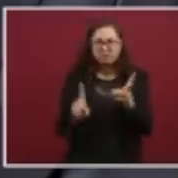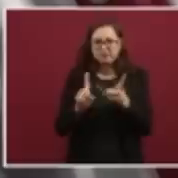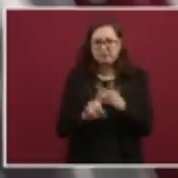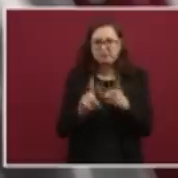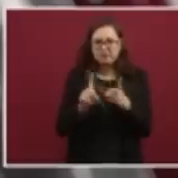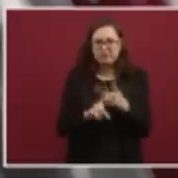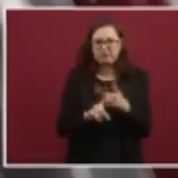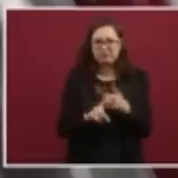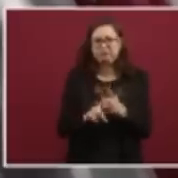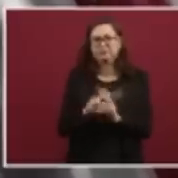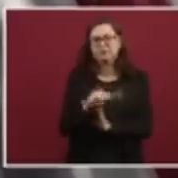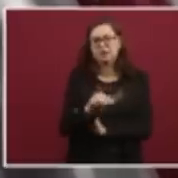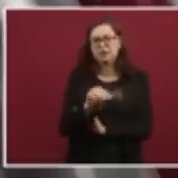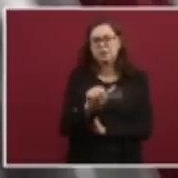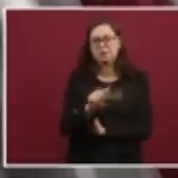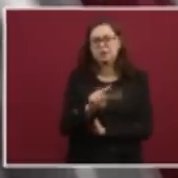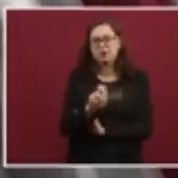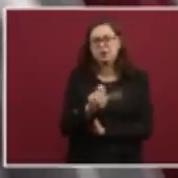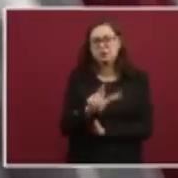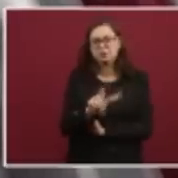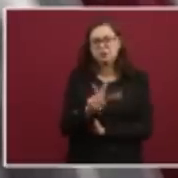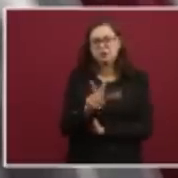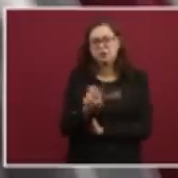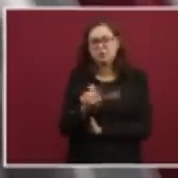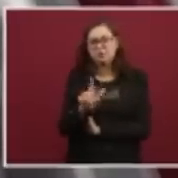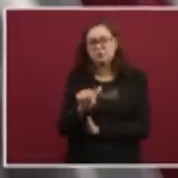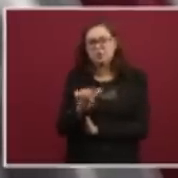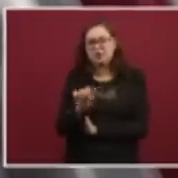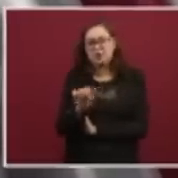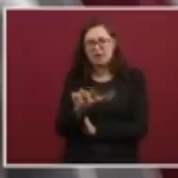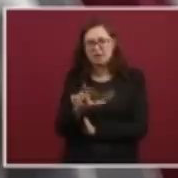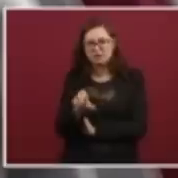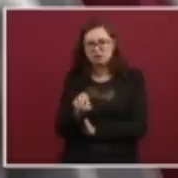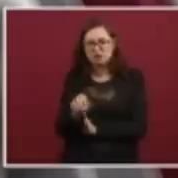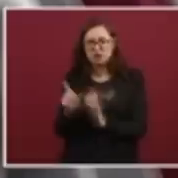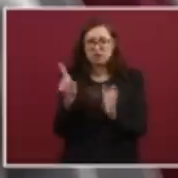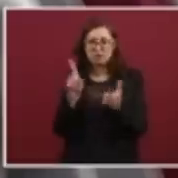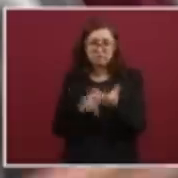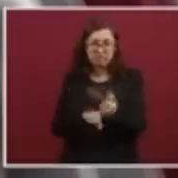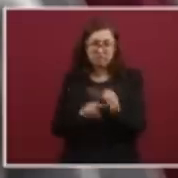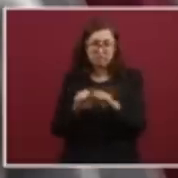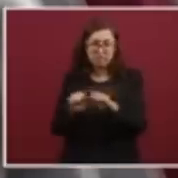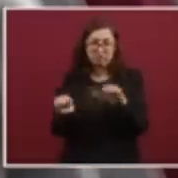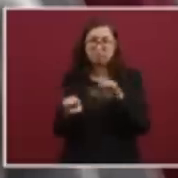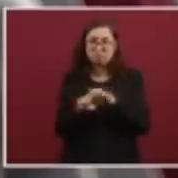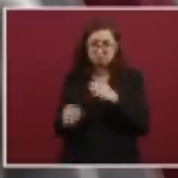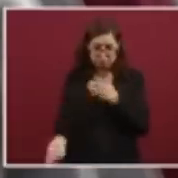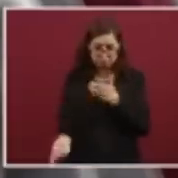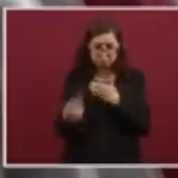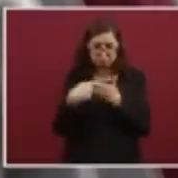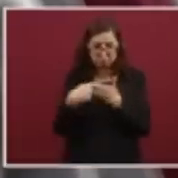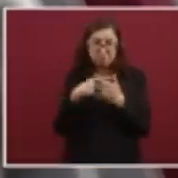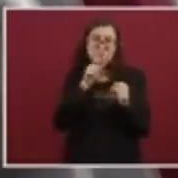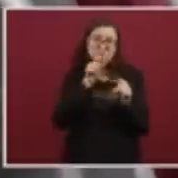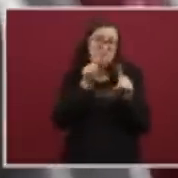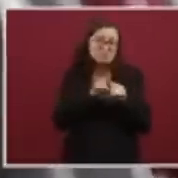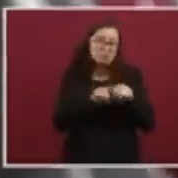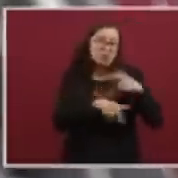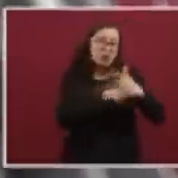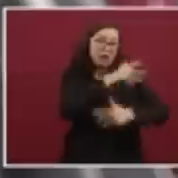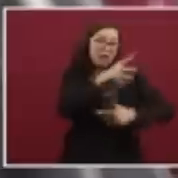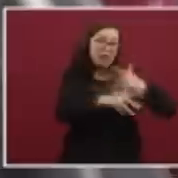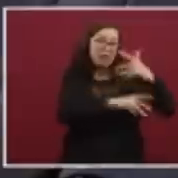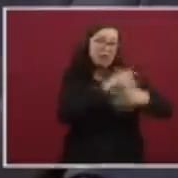a Manuel Velasco en algún cargo en el gabinete, ya que se ha hecho mucho revuelo también en las redes, por eso la